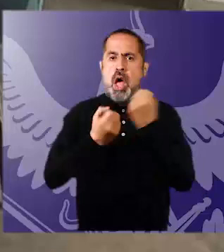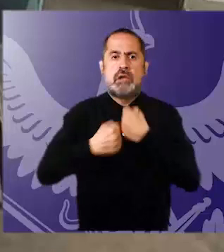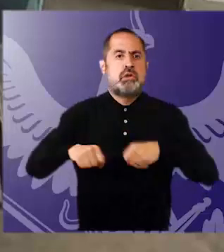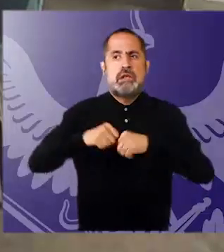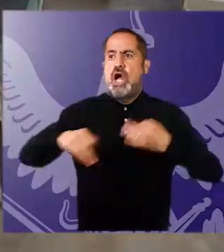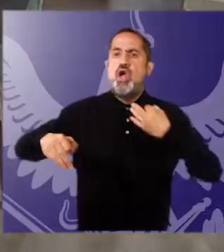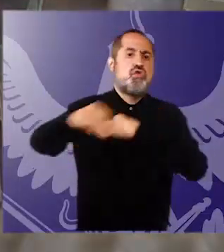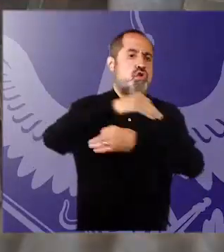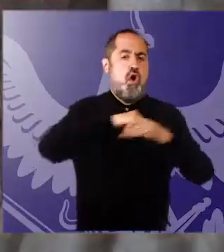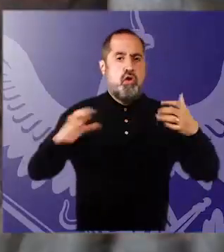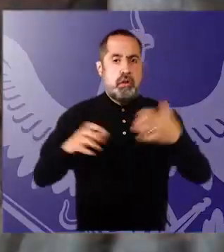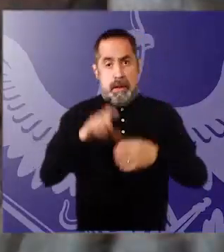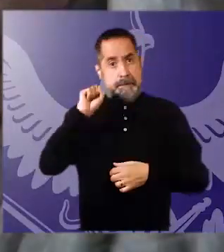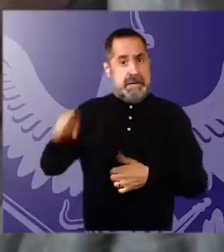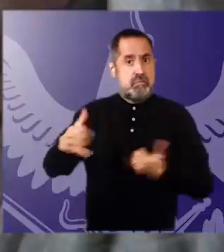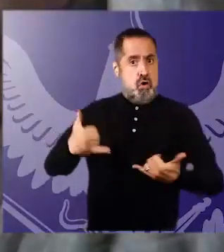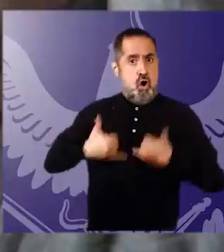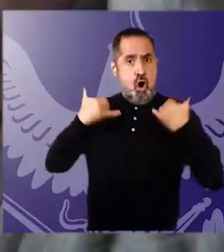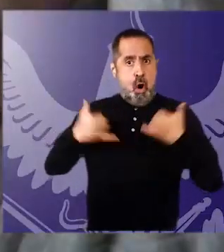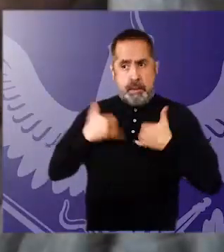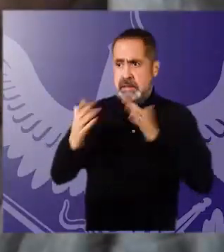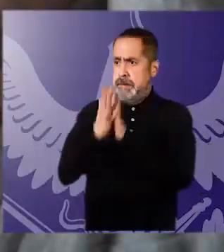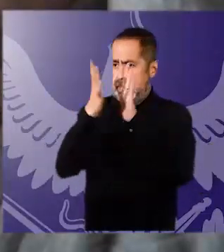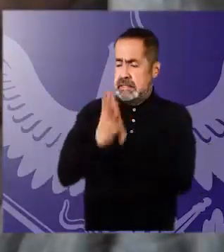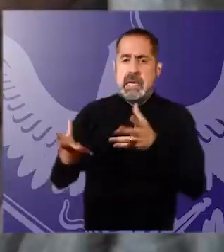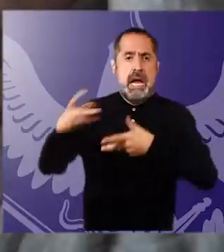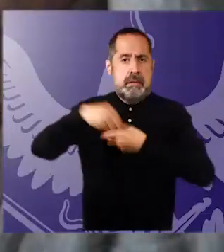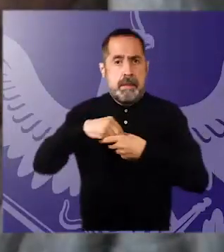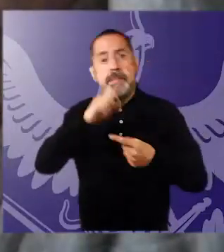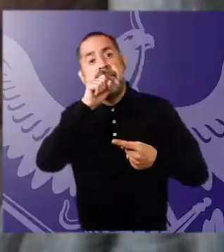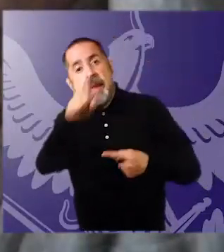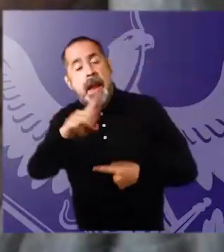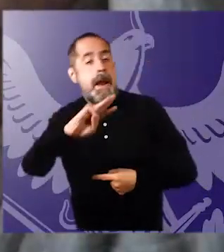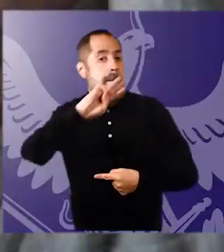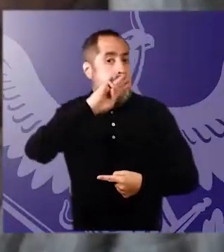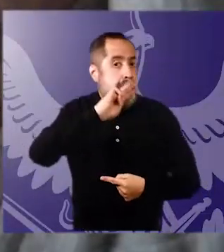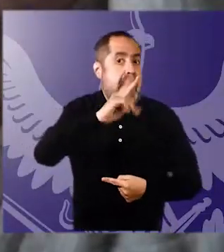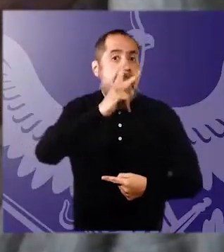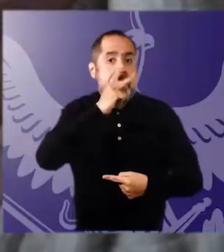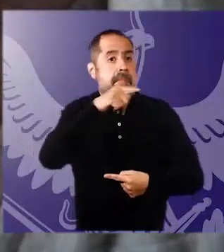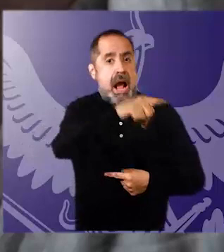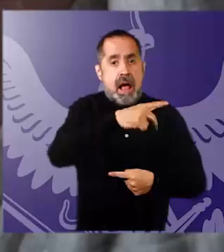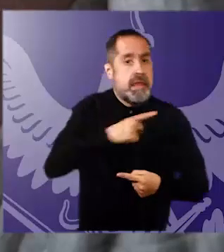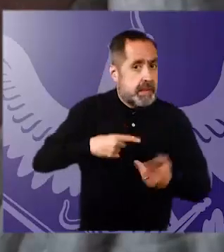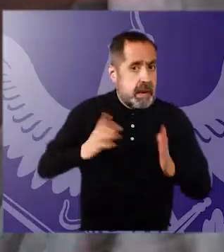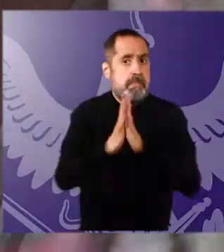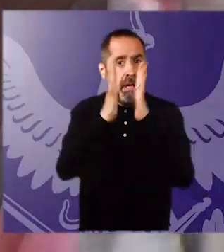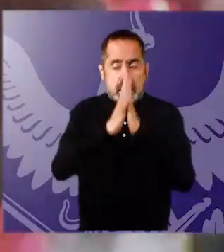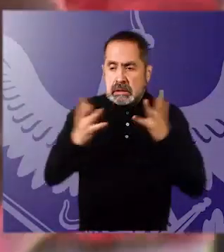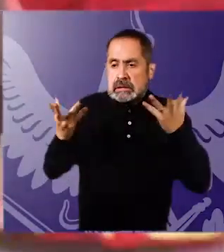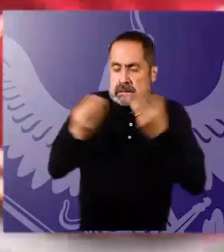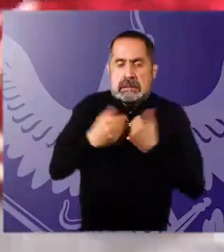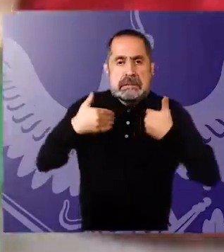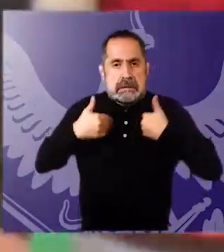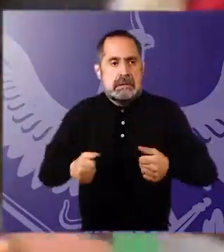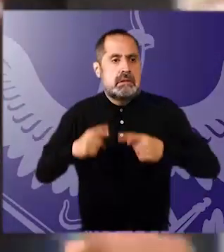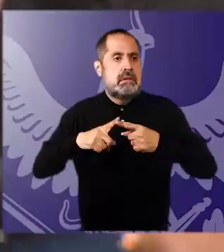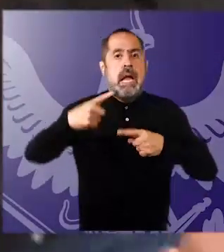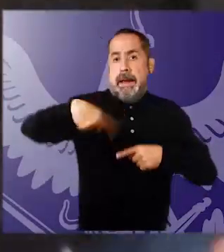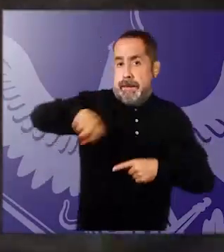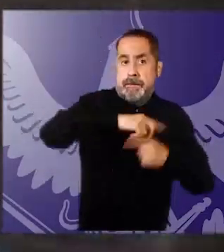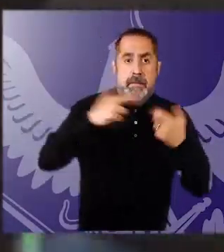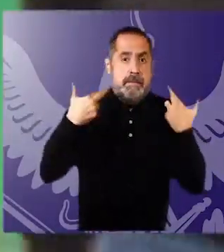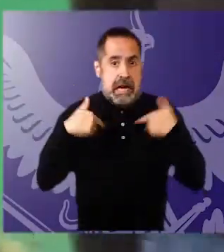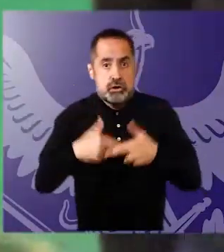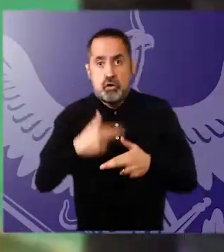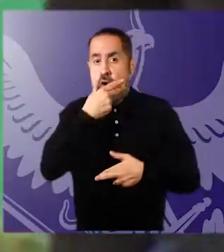sociedad, de los propios adolescentes, por supuesto, pero también de las madres y los padres de familia, de